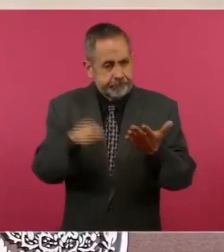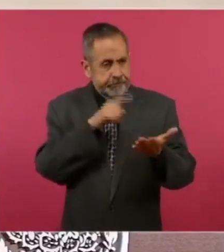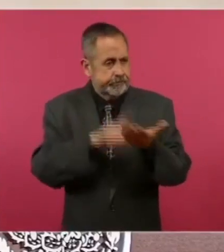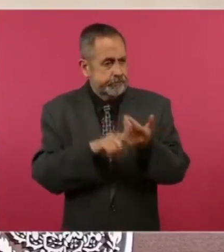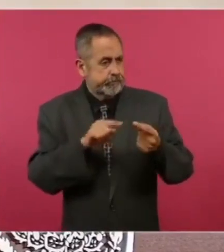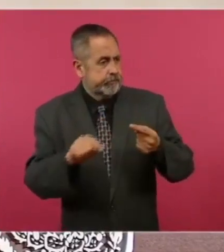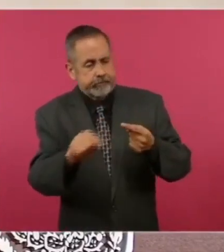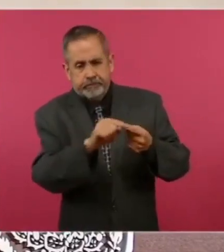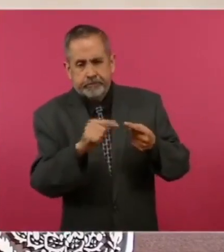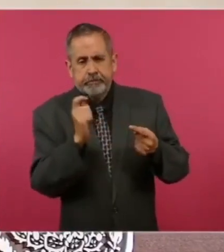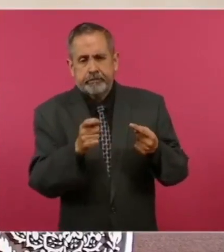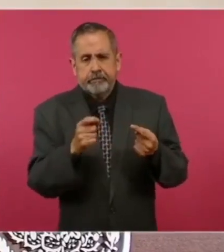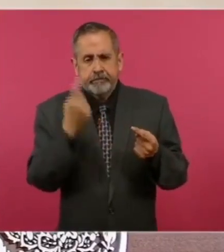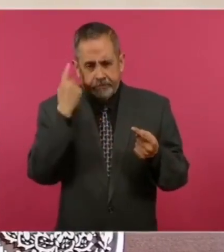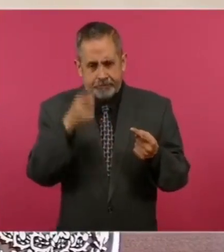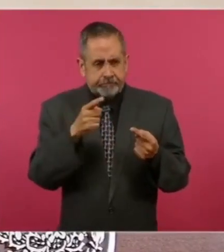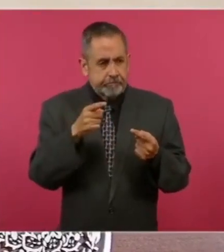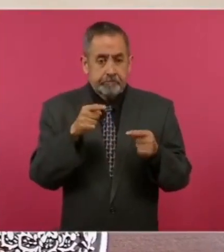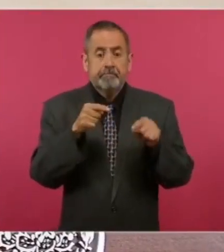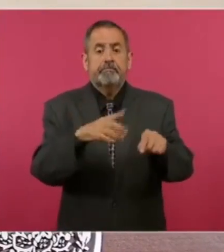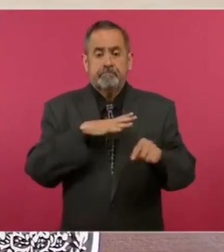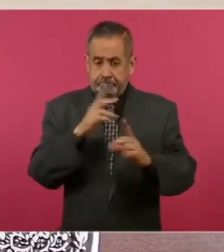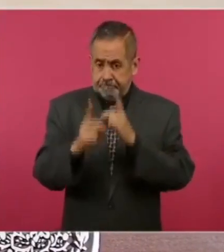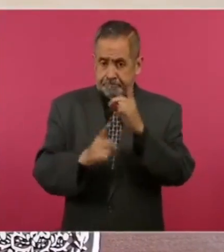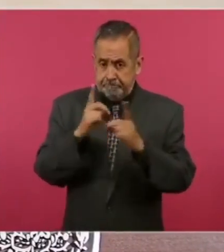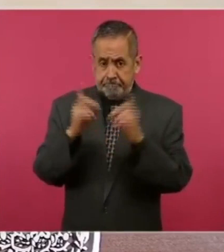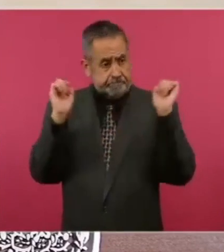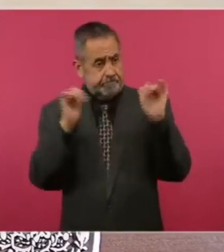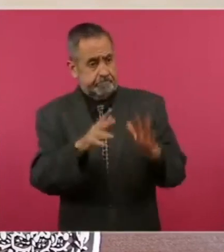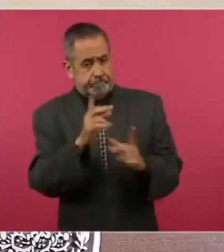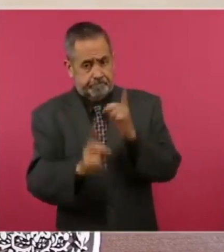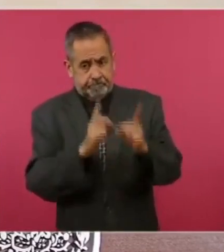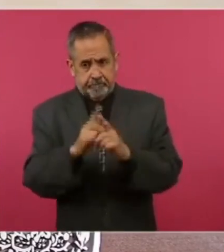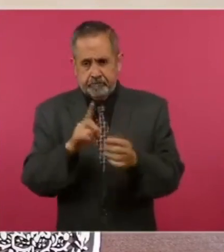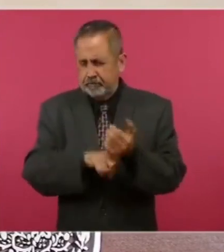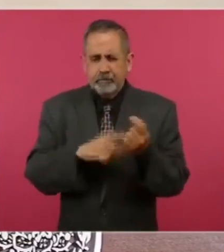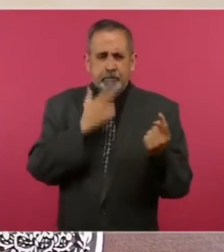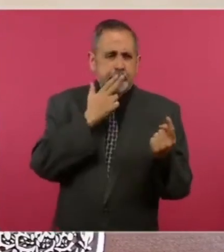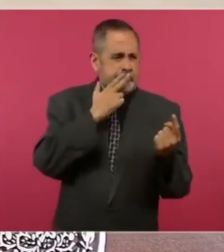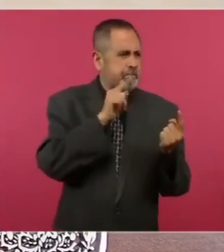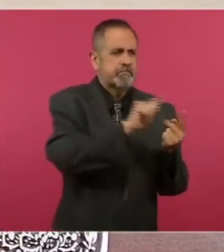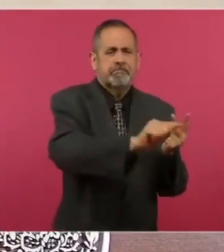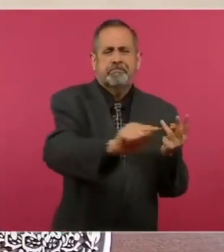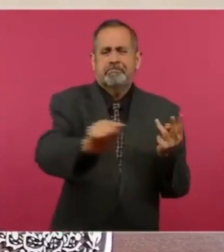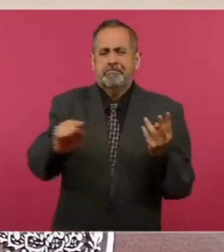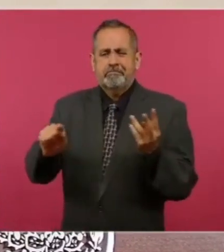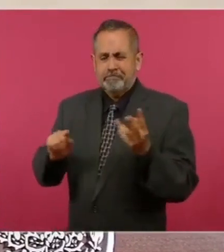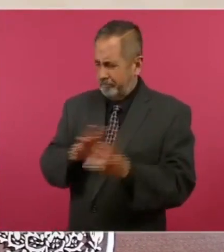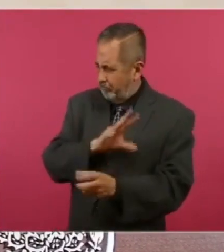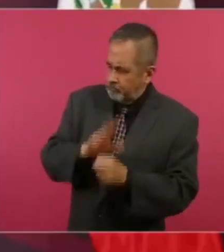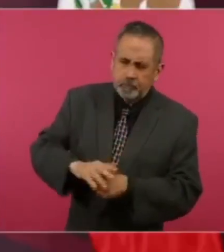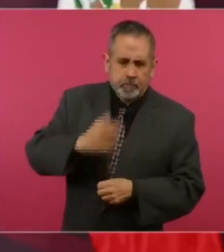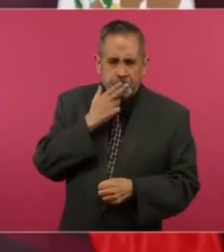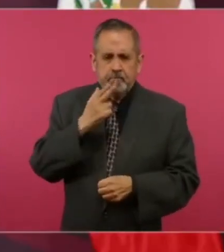AMLO. Ahora sí, para el deporte. ¿Cómo le hace para ser tan utilizando señor presidentísimo? Y gracias por todo lo que ha hecho